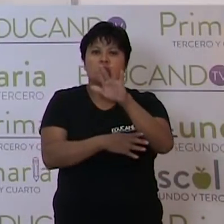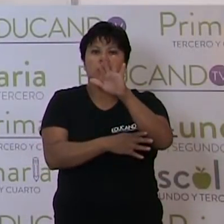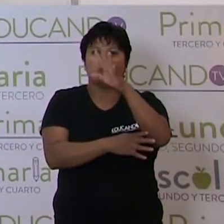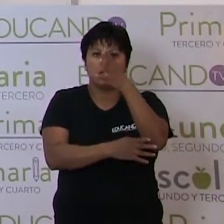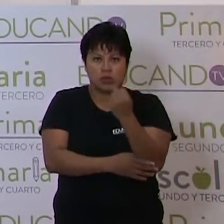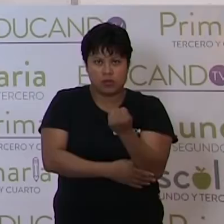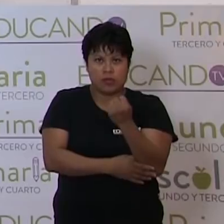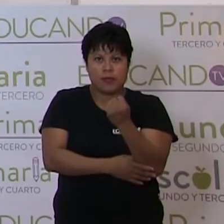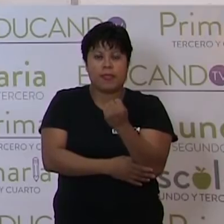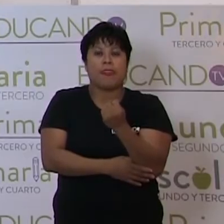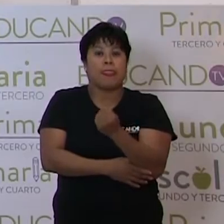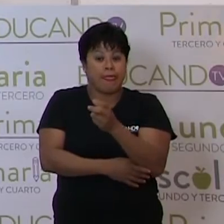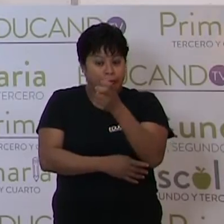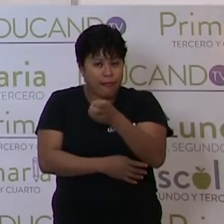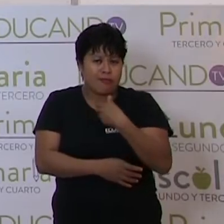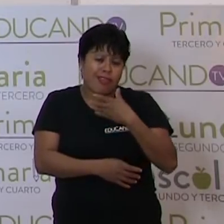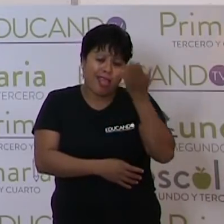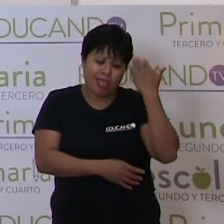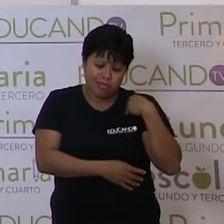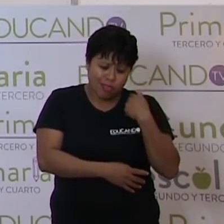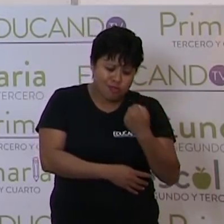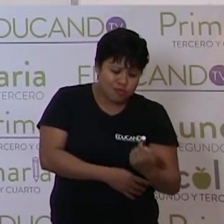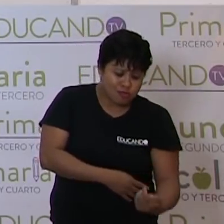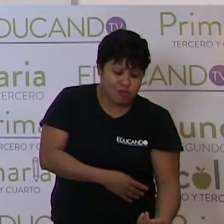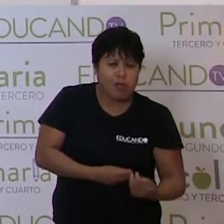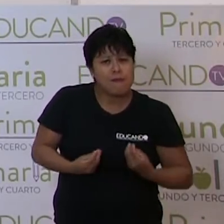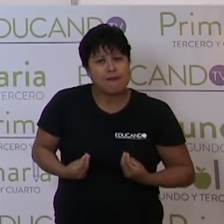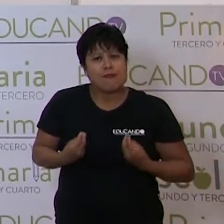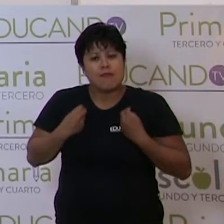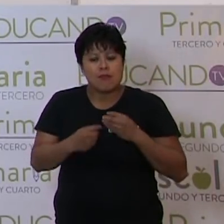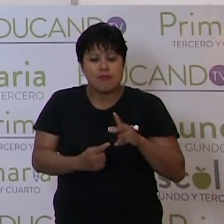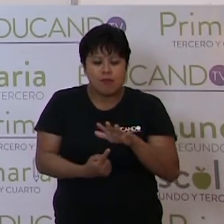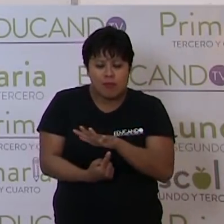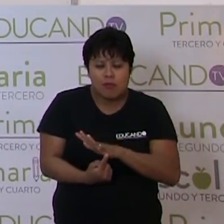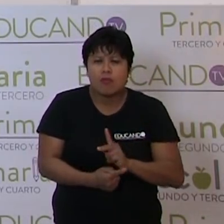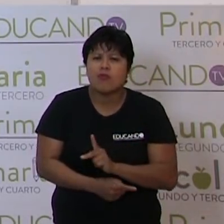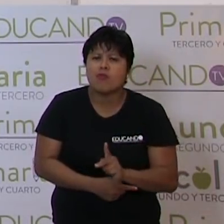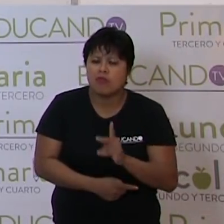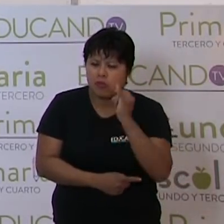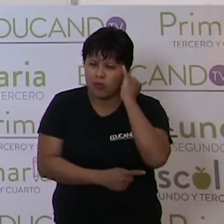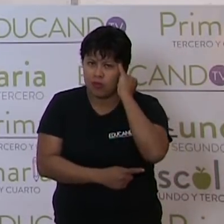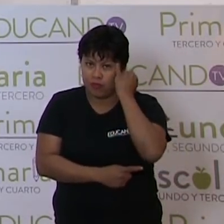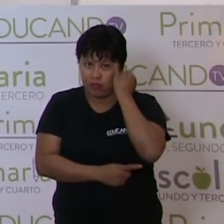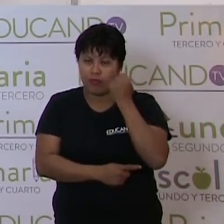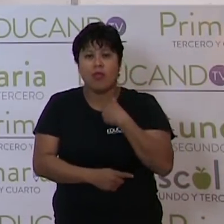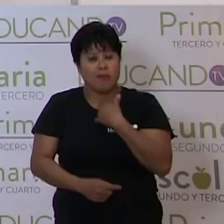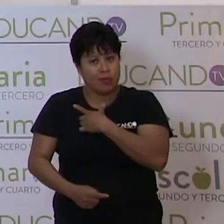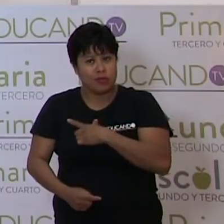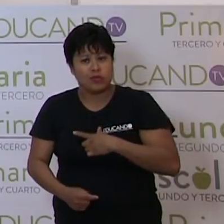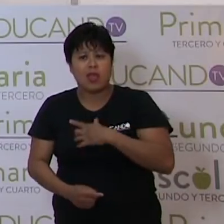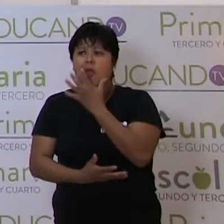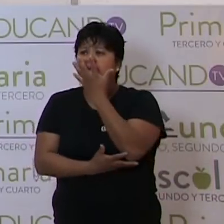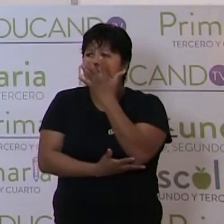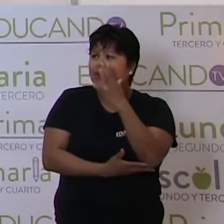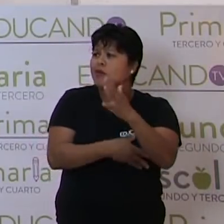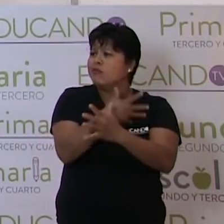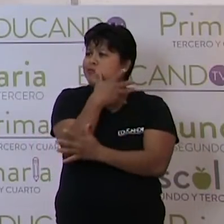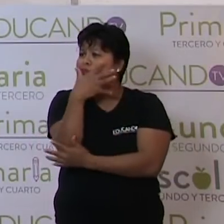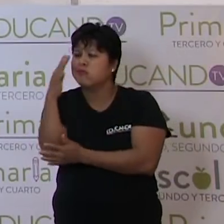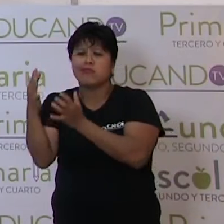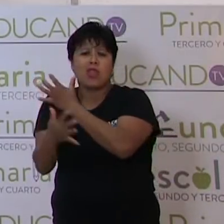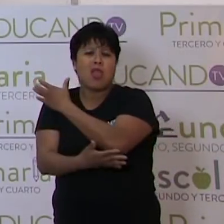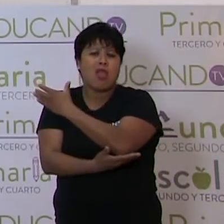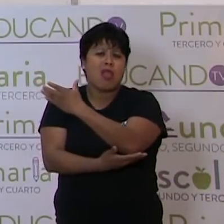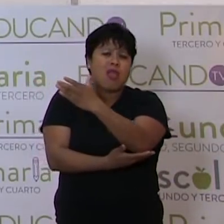1959. De pequeña viví en una población rural. Me gustaba ver el bosque, los